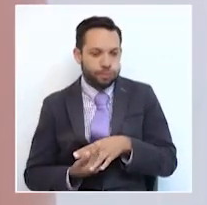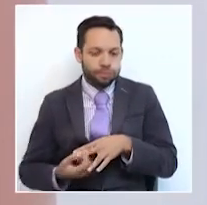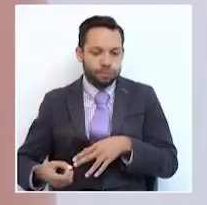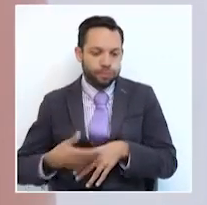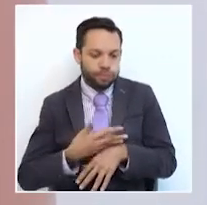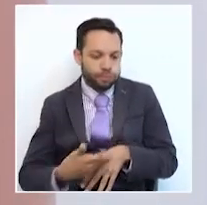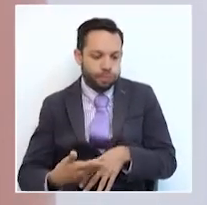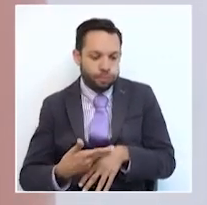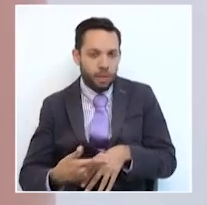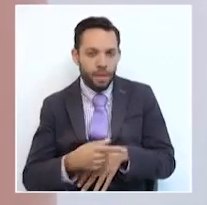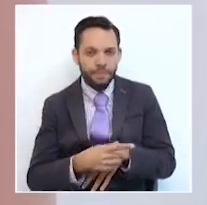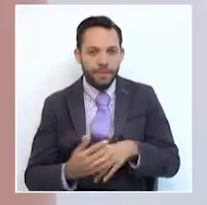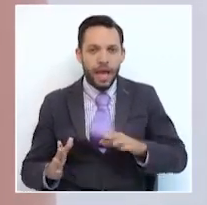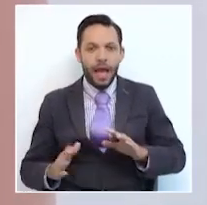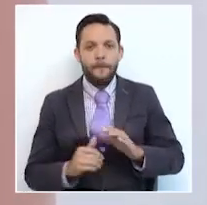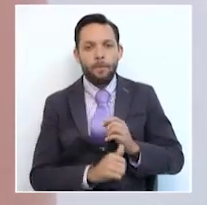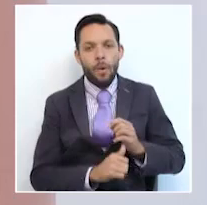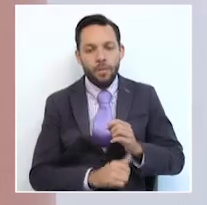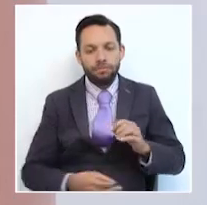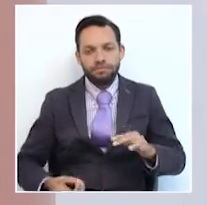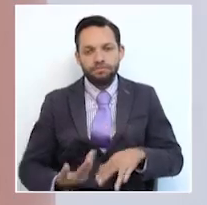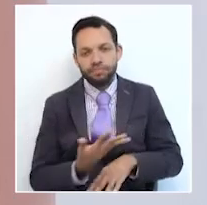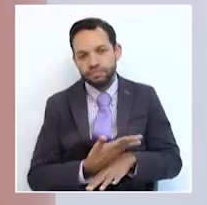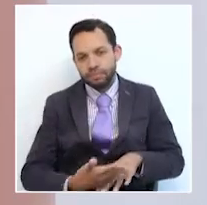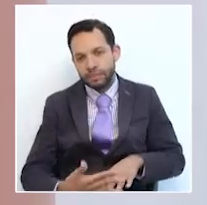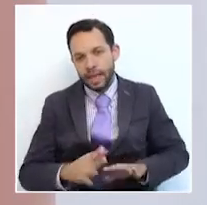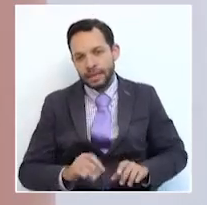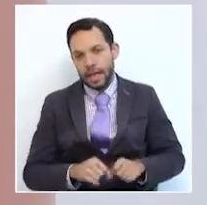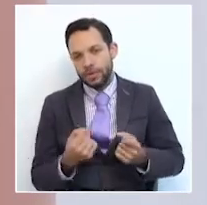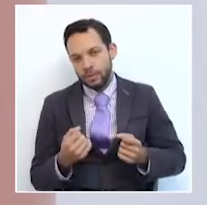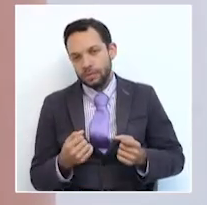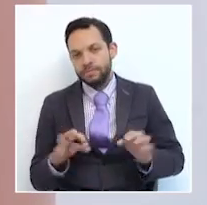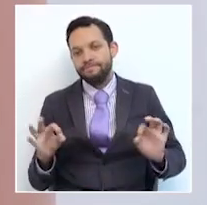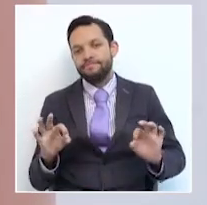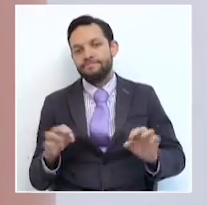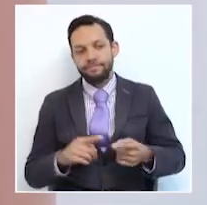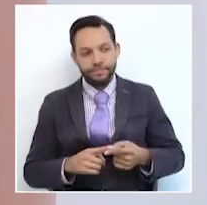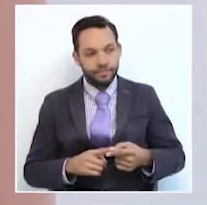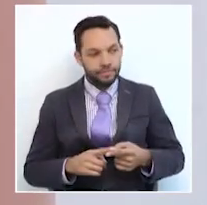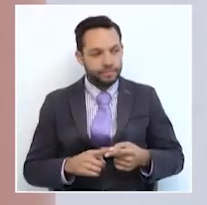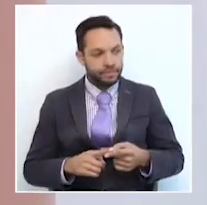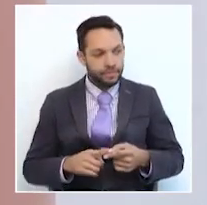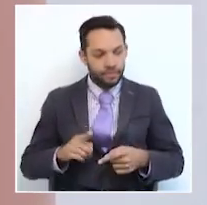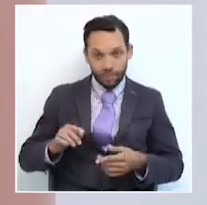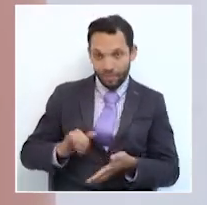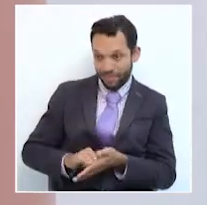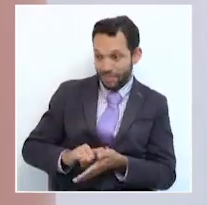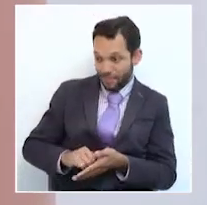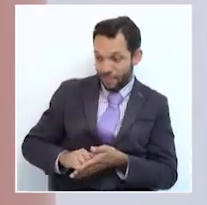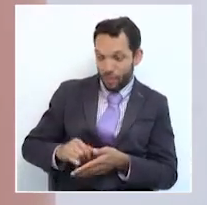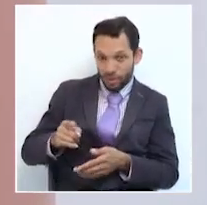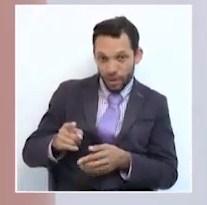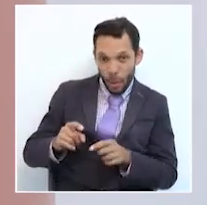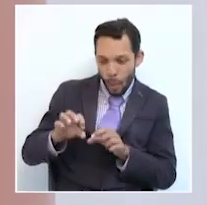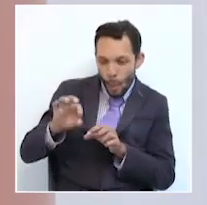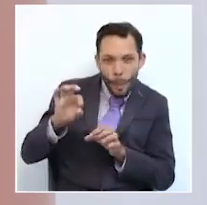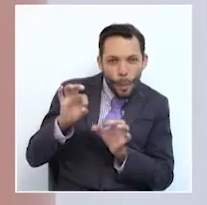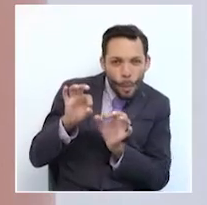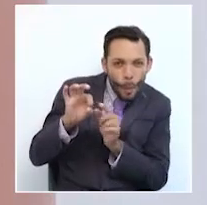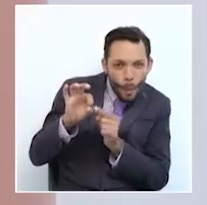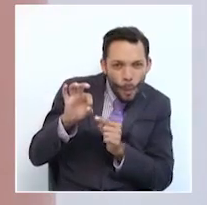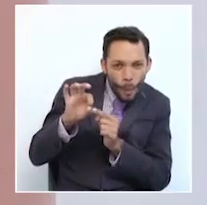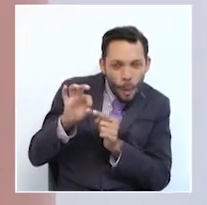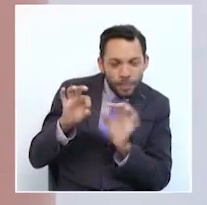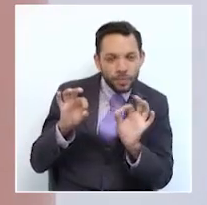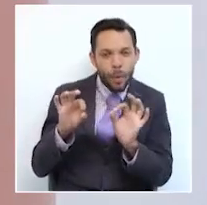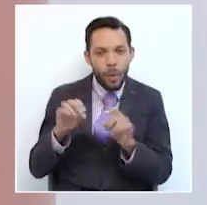ratito una hernia plan aquí está este es el hocico 2 un problema de